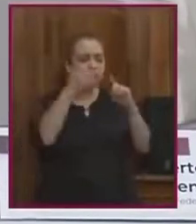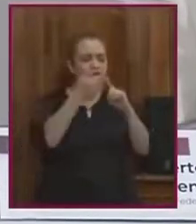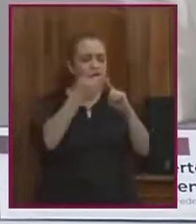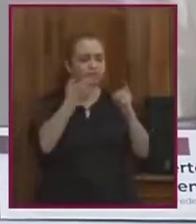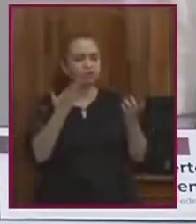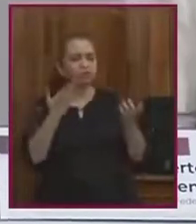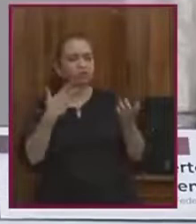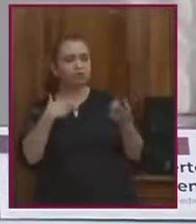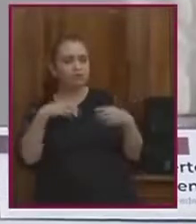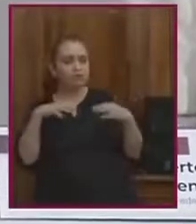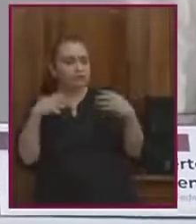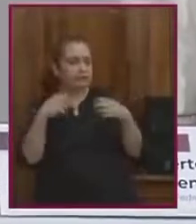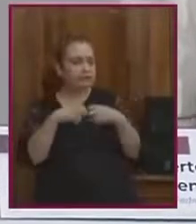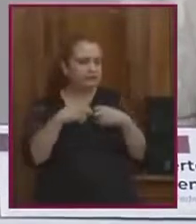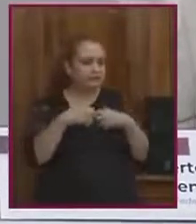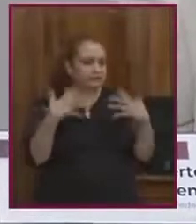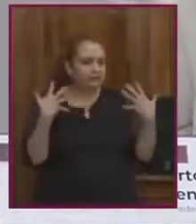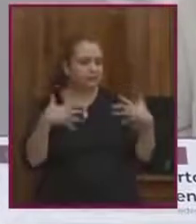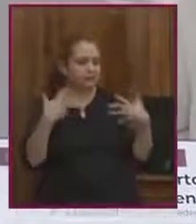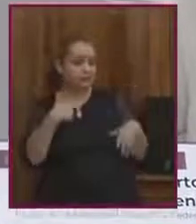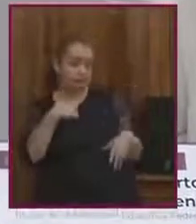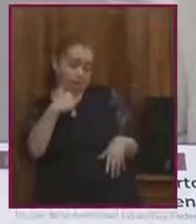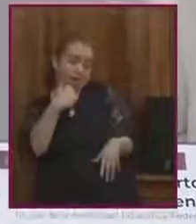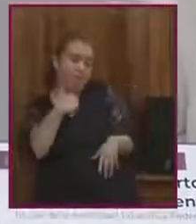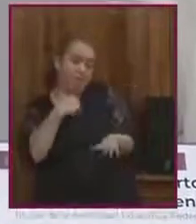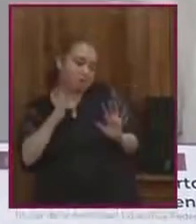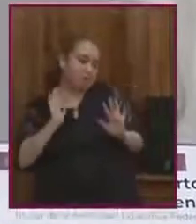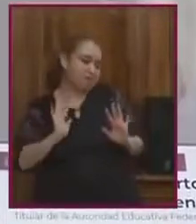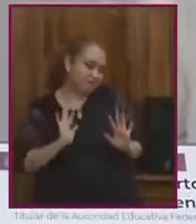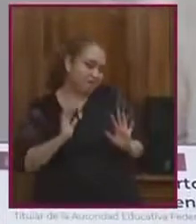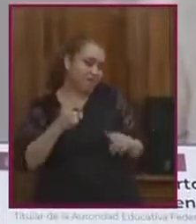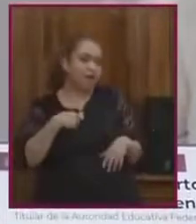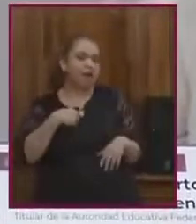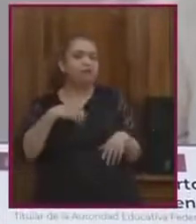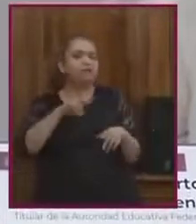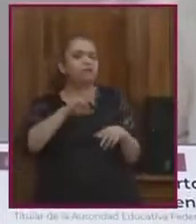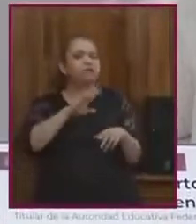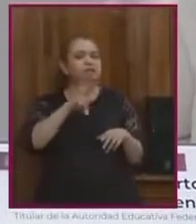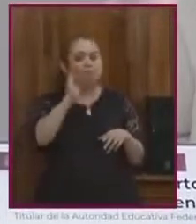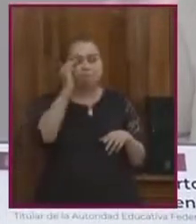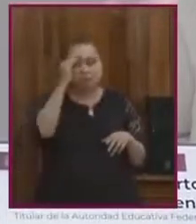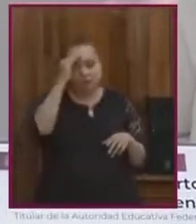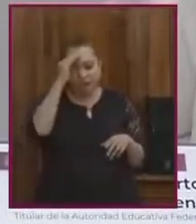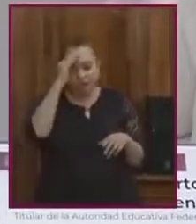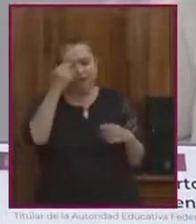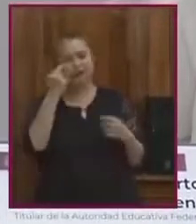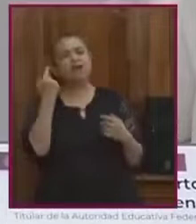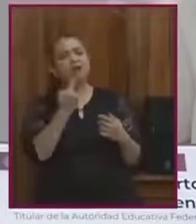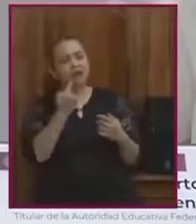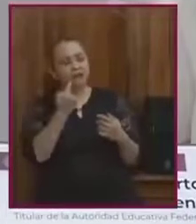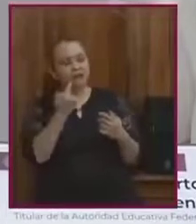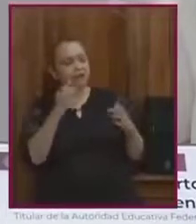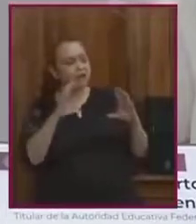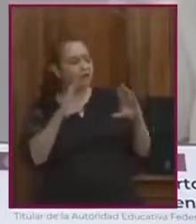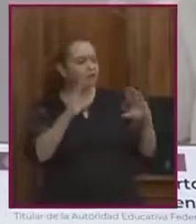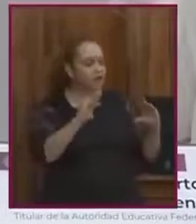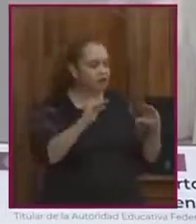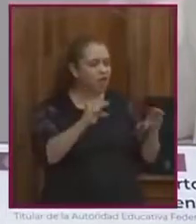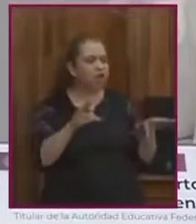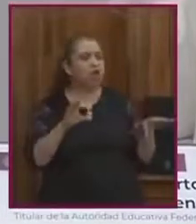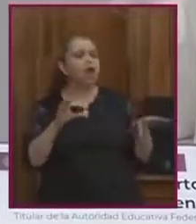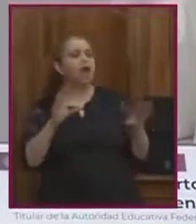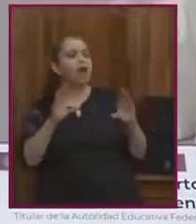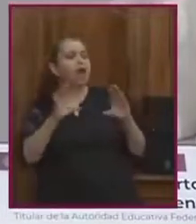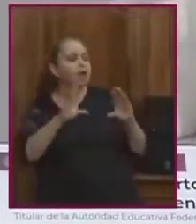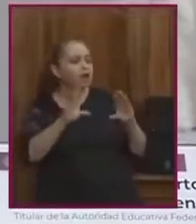tan aterrorizador, por lo menos para mí, que es repensar qué enseñar y cómo enseñarlo, pero sobre todo